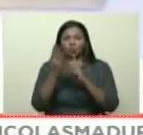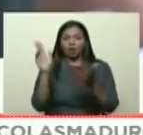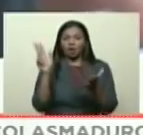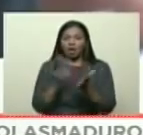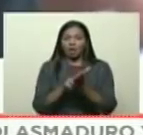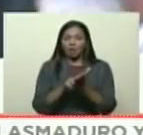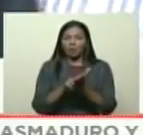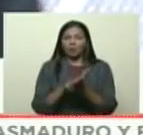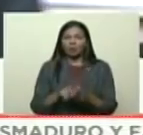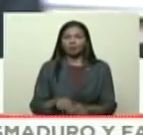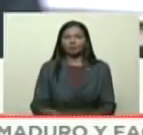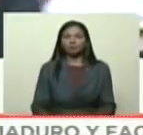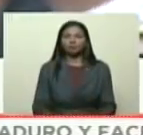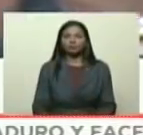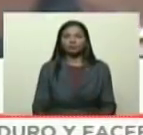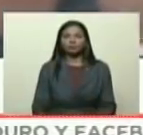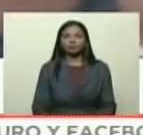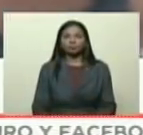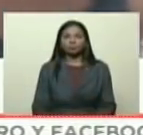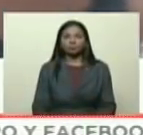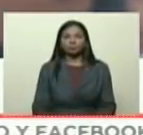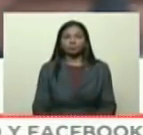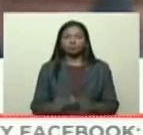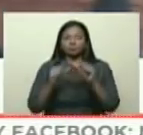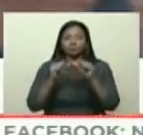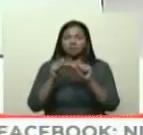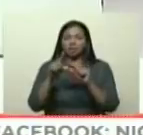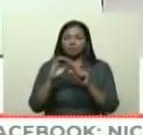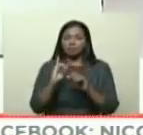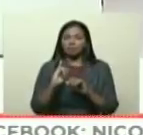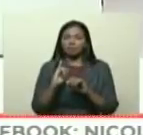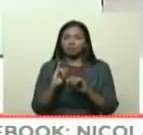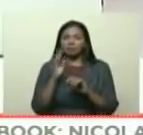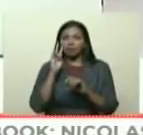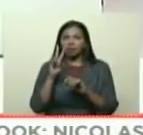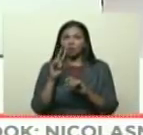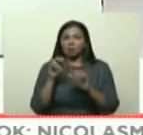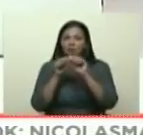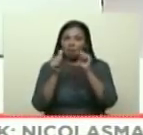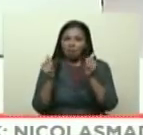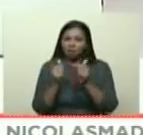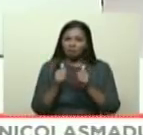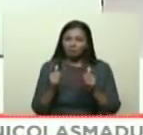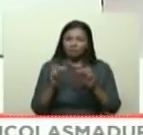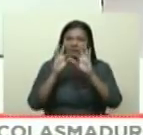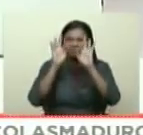aprobado. Vamos a avanzar en ese motor, quiero verle la forma.